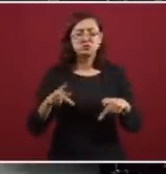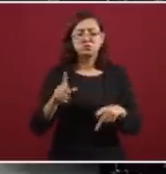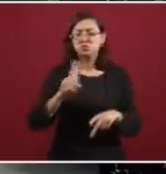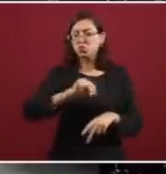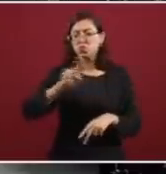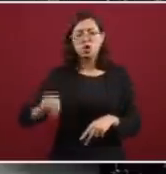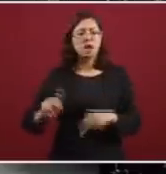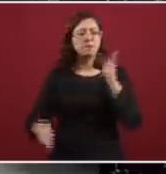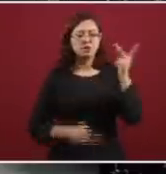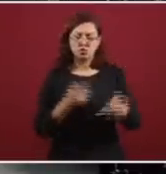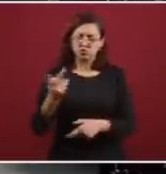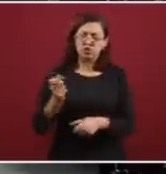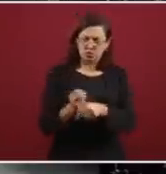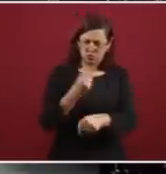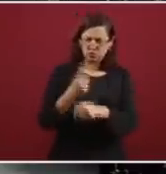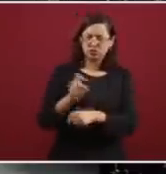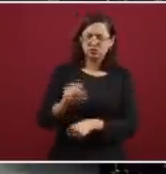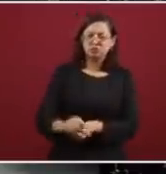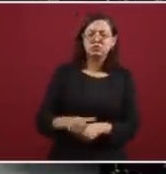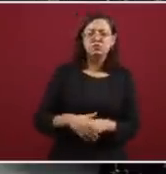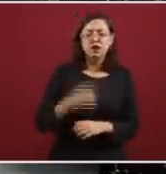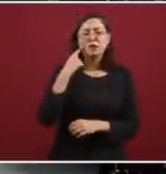atrás.